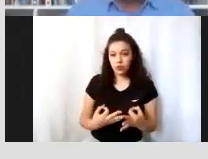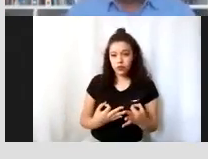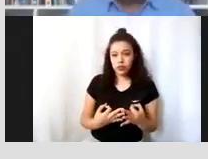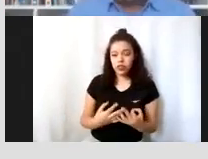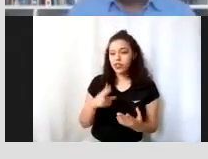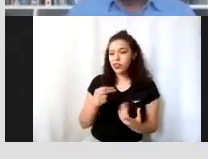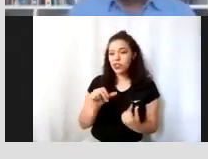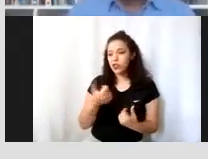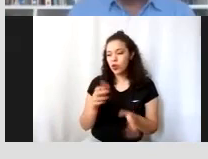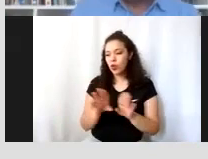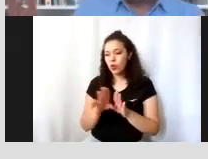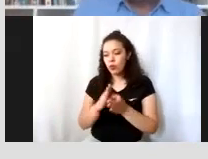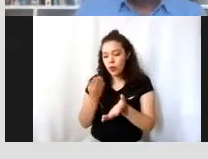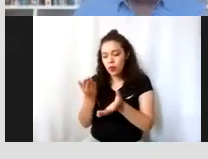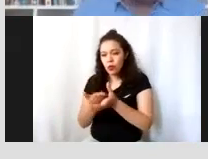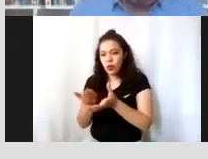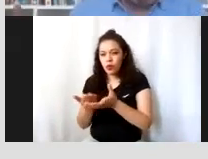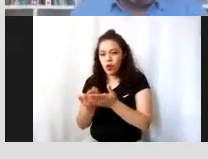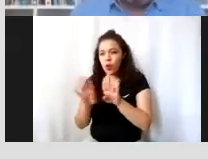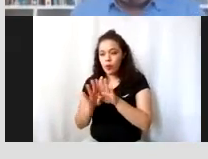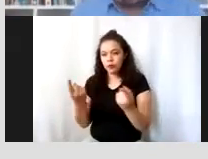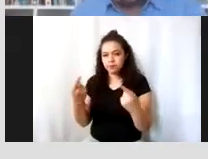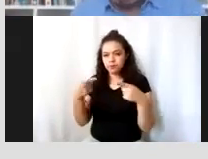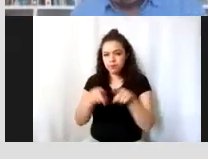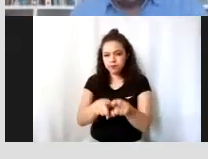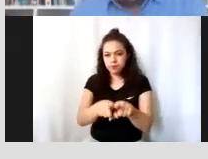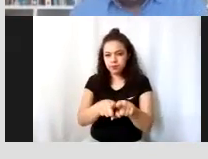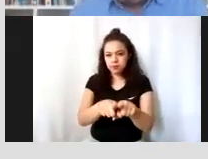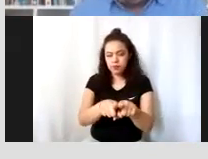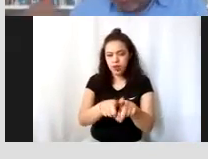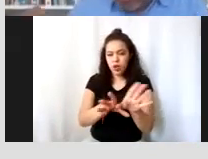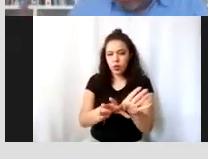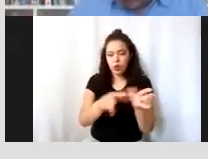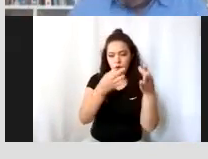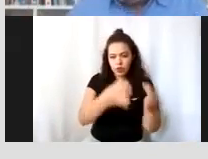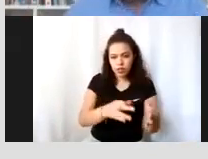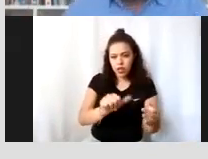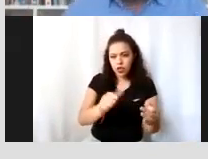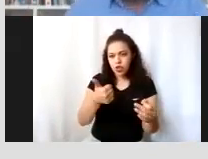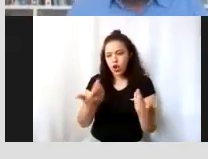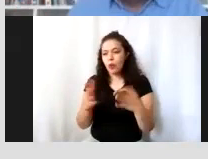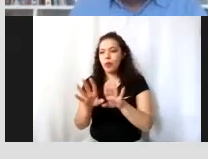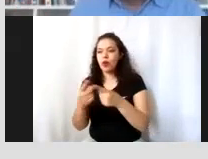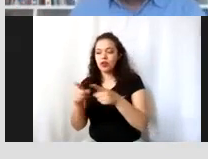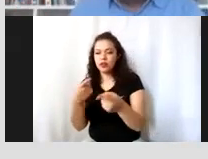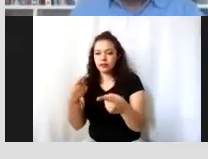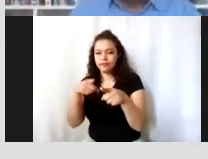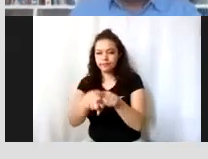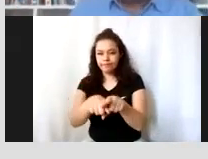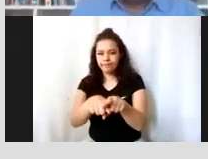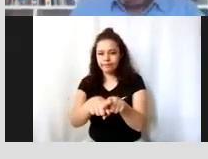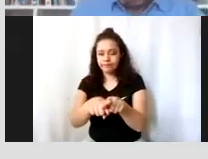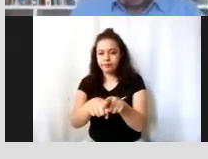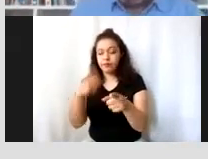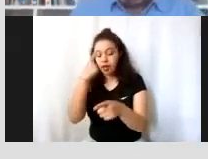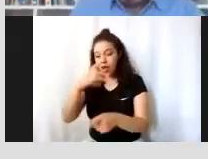expedientes, llamémosle paralelos, para no llamarlo extraoficial. Expedientes paralelos que conservan con la finalidad